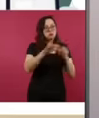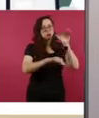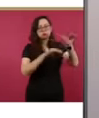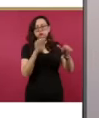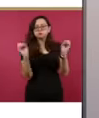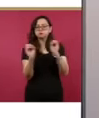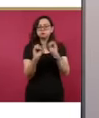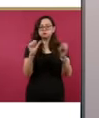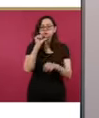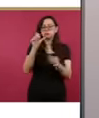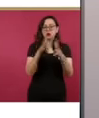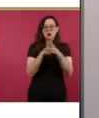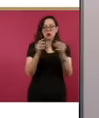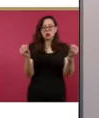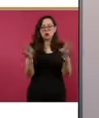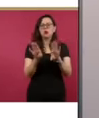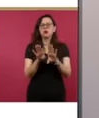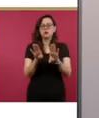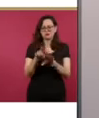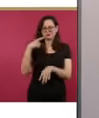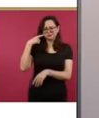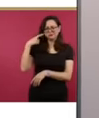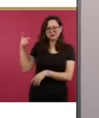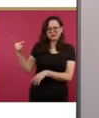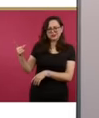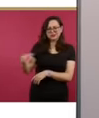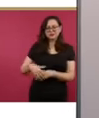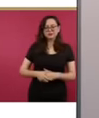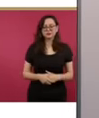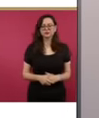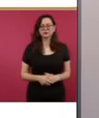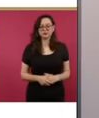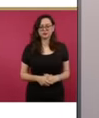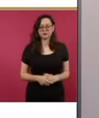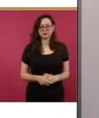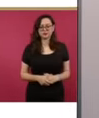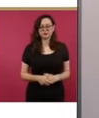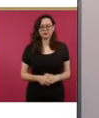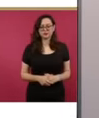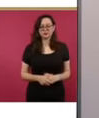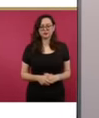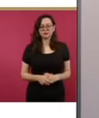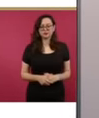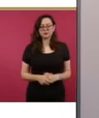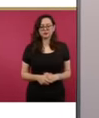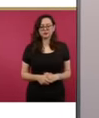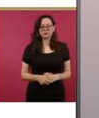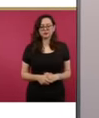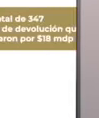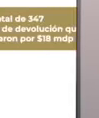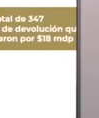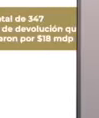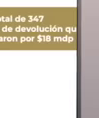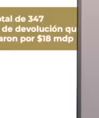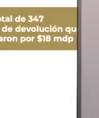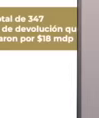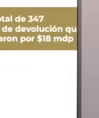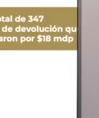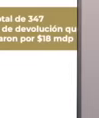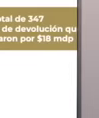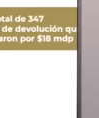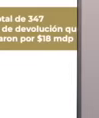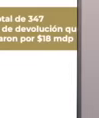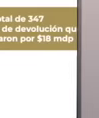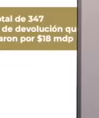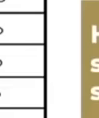de 259 mil cuentas por un monto de 946 millones de pesos que ya pasaron del Afore